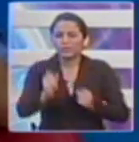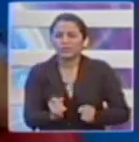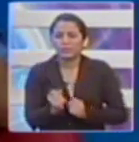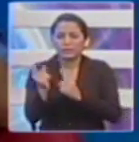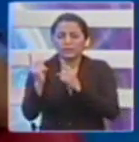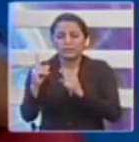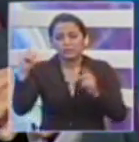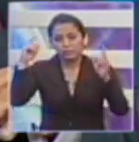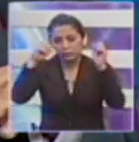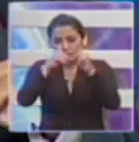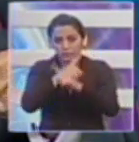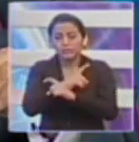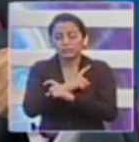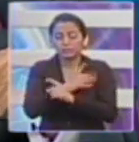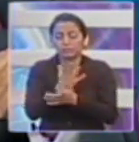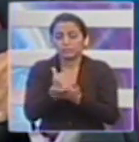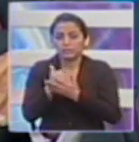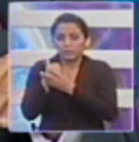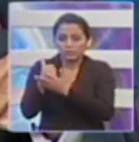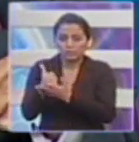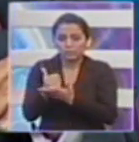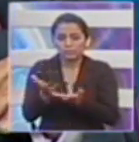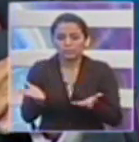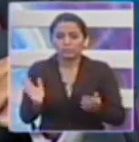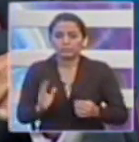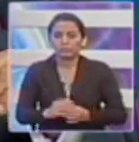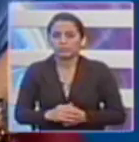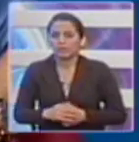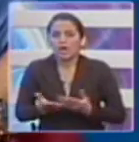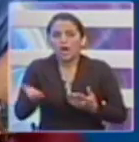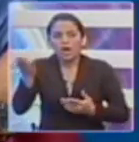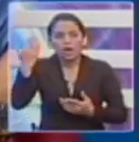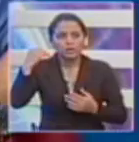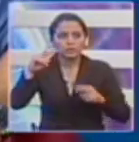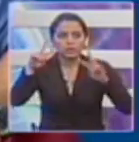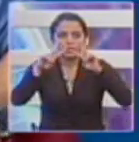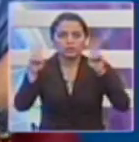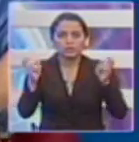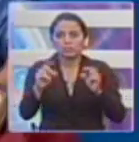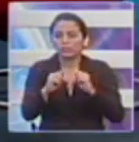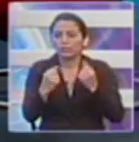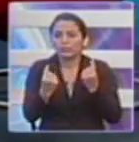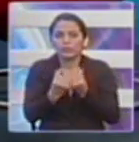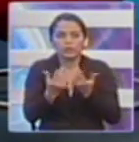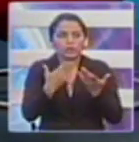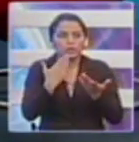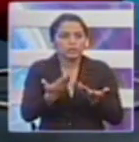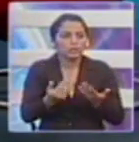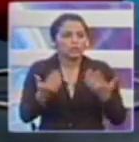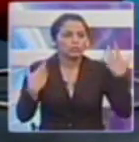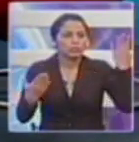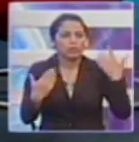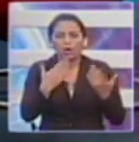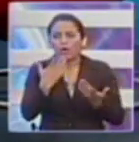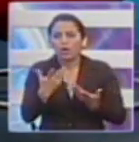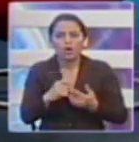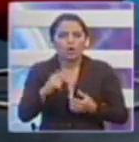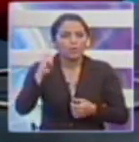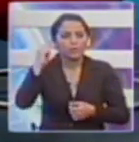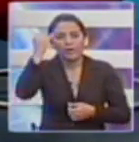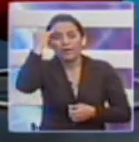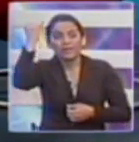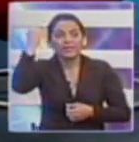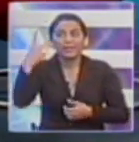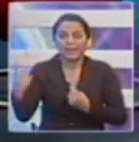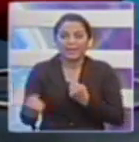para nuestro amado Ecuador sin y dijimos, ninguna, podemos participar. Sin ninguna injerencia política. Sin ninguna injerencia política. Hemos nacido en CREO. Hemos tenido